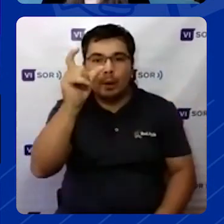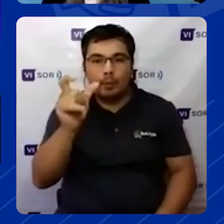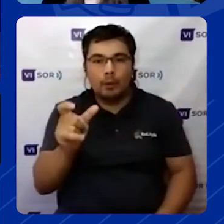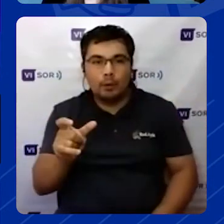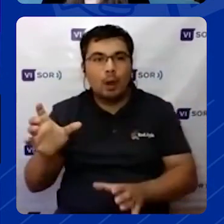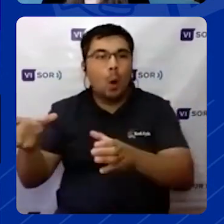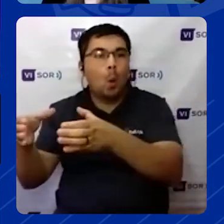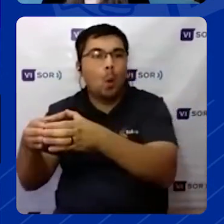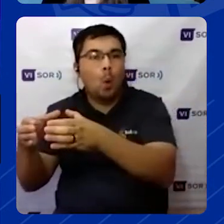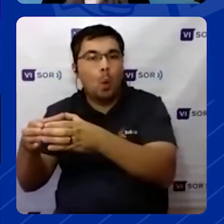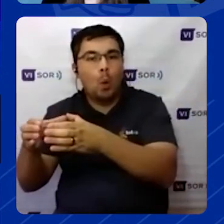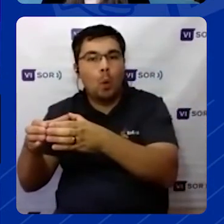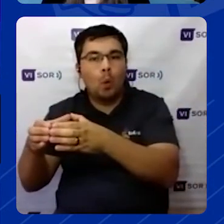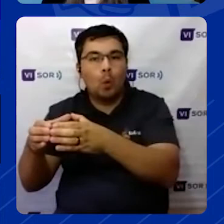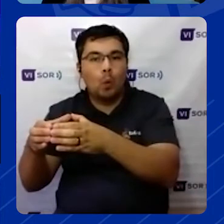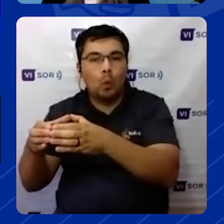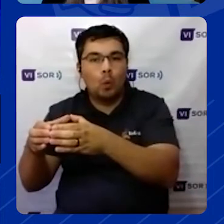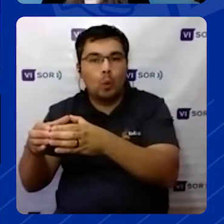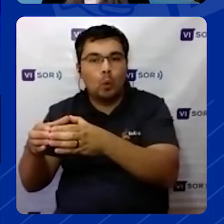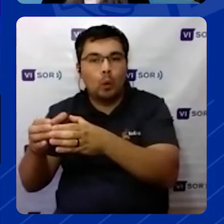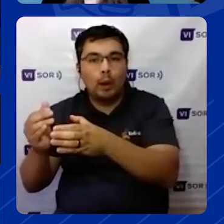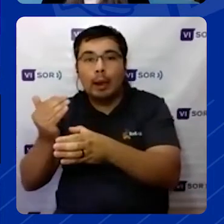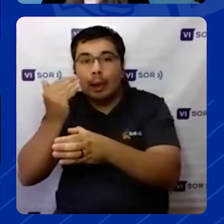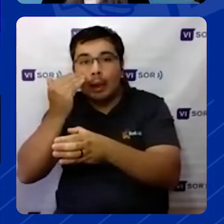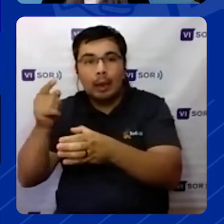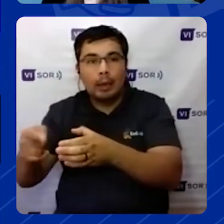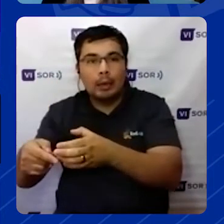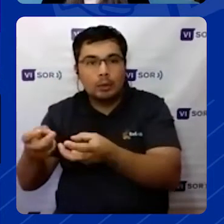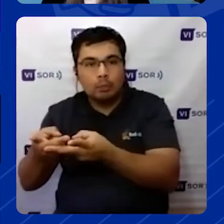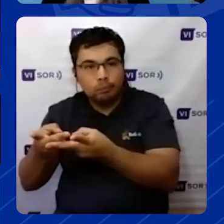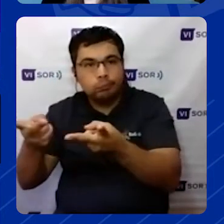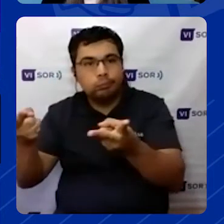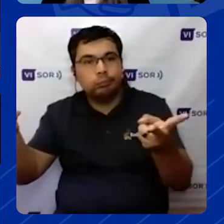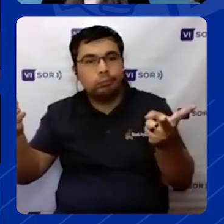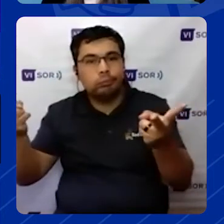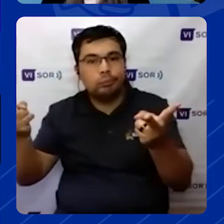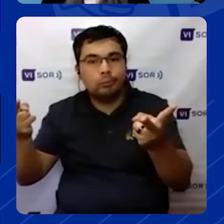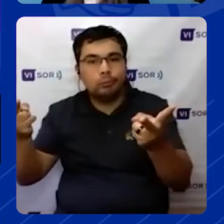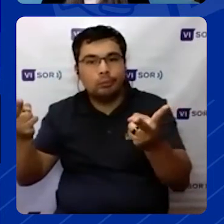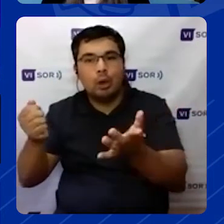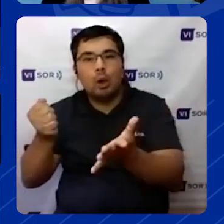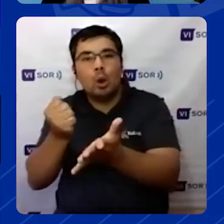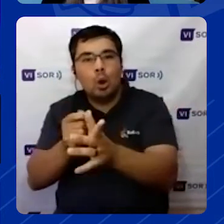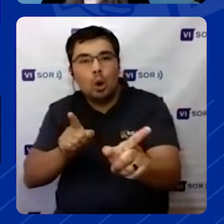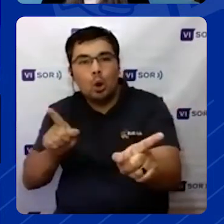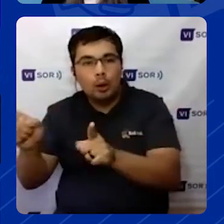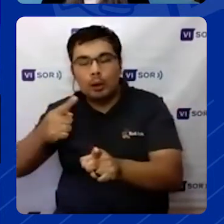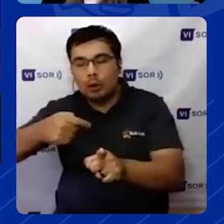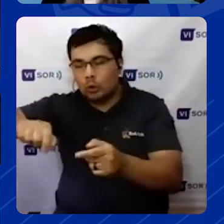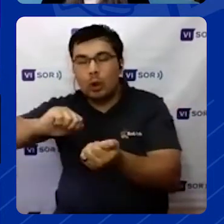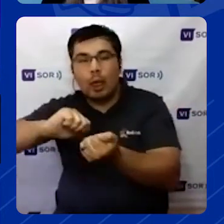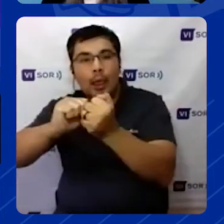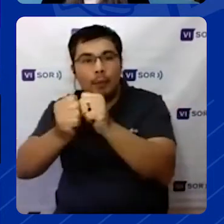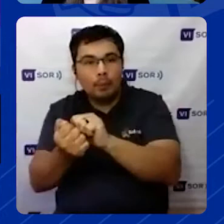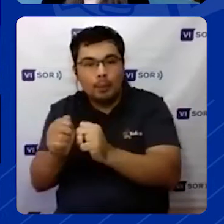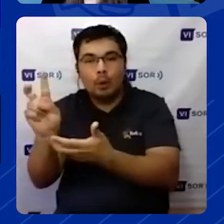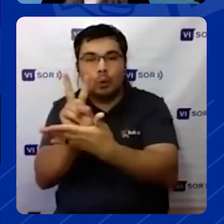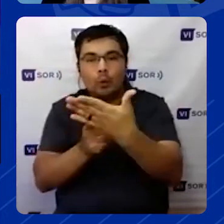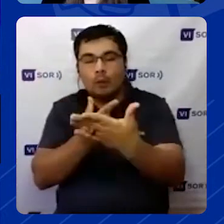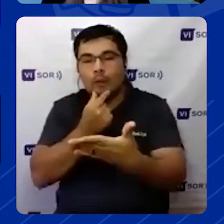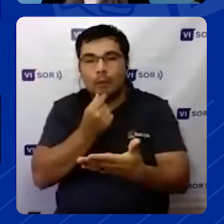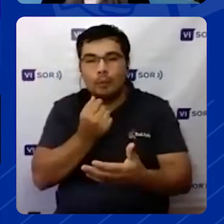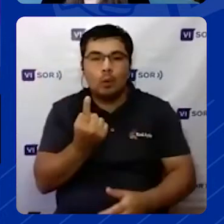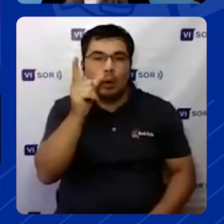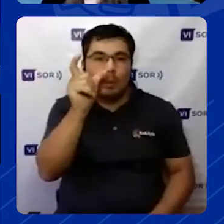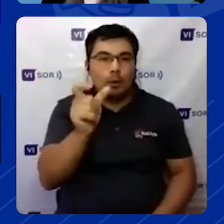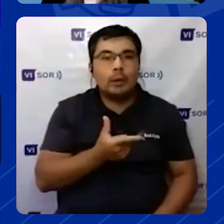Madrid, pues ya ha lanzado los trámites que adaptamos a lectura fácil recientemente. Pues, por ejemplo, quien quiera casarse en el